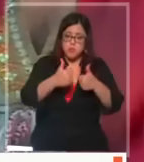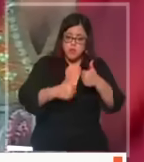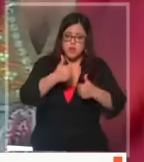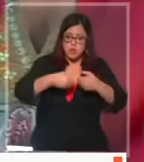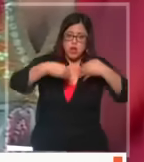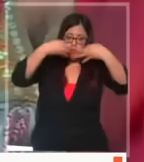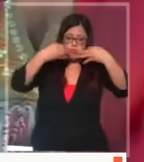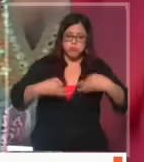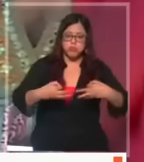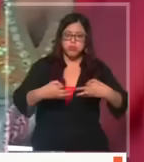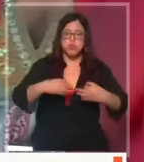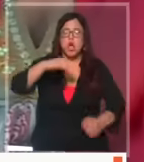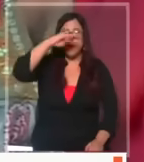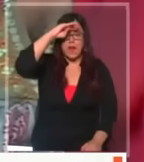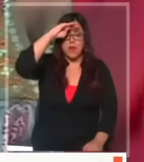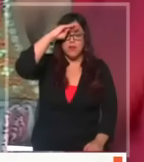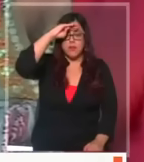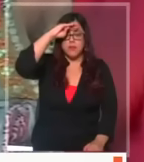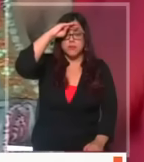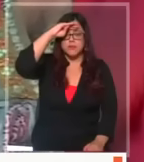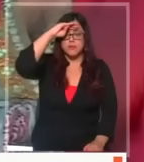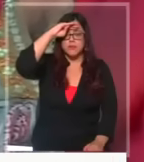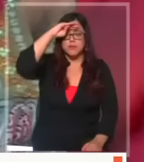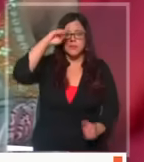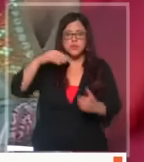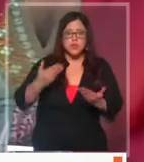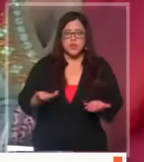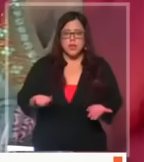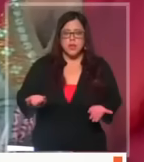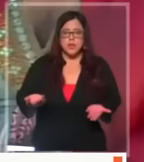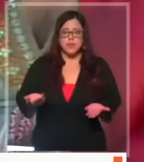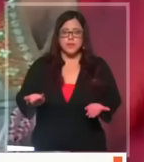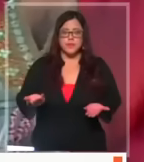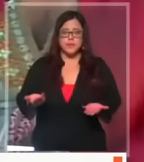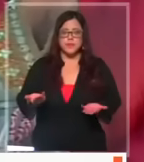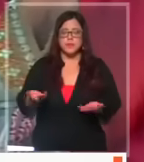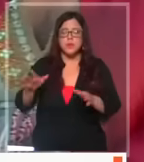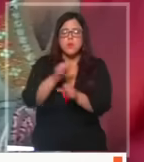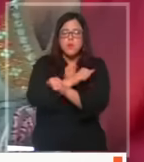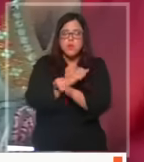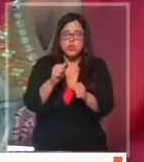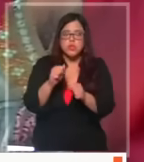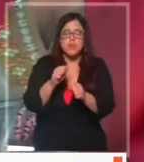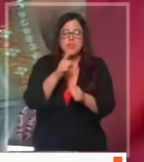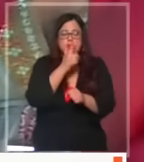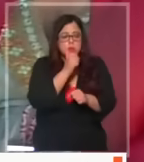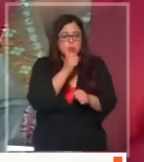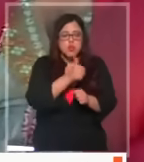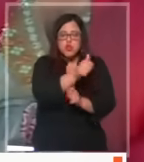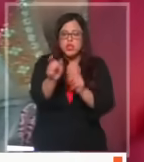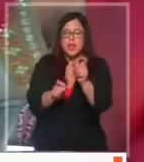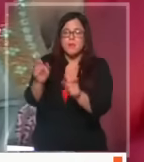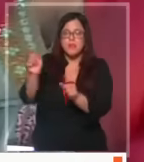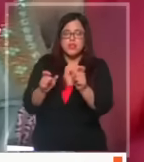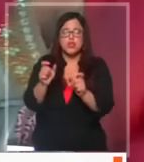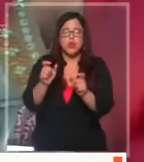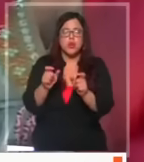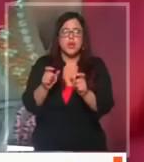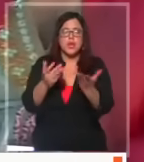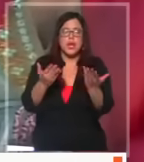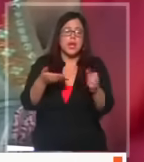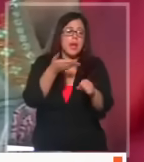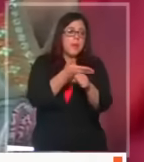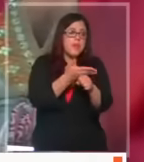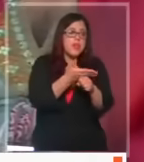profesional en el que puede confiar. Por lo tanto, no es posible que empecemos a sospechar de todas las personas que recurrieron a ese